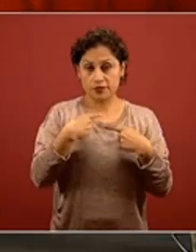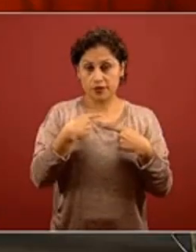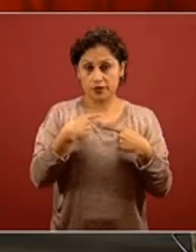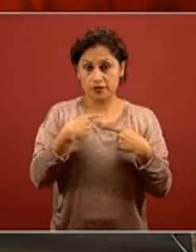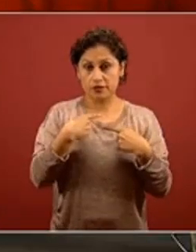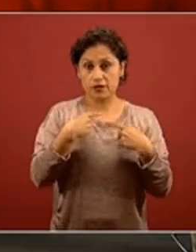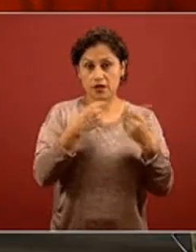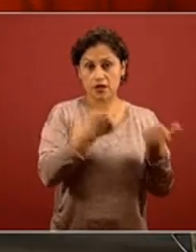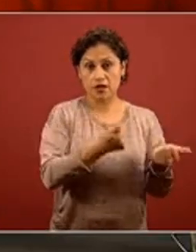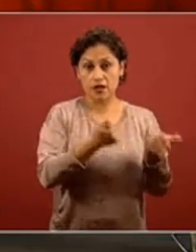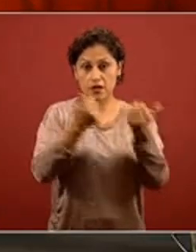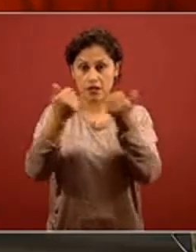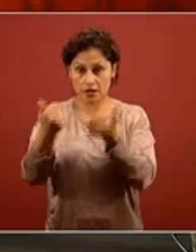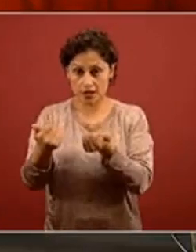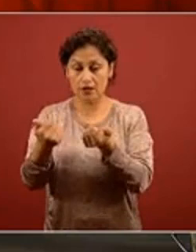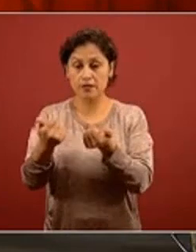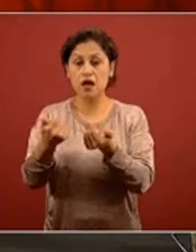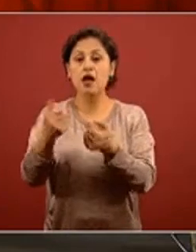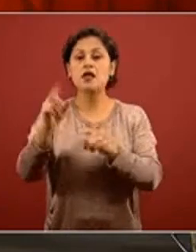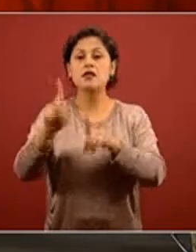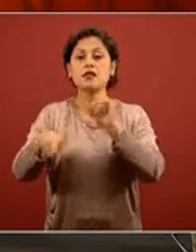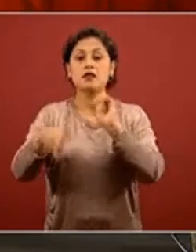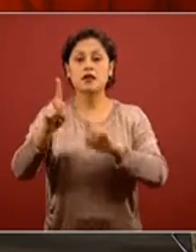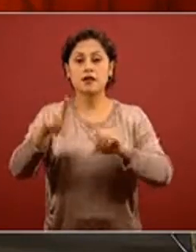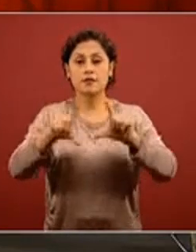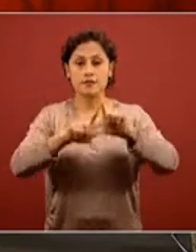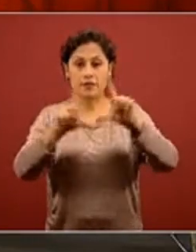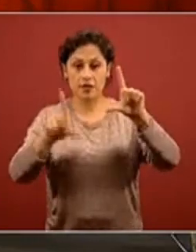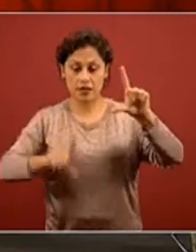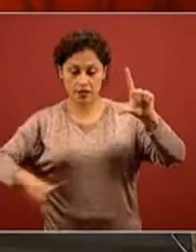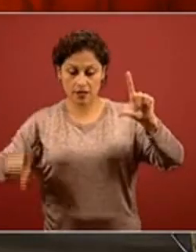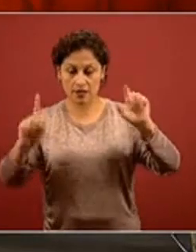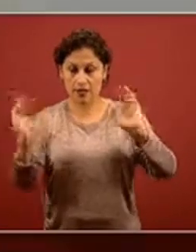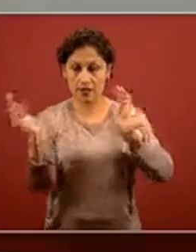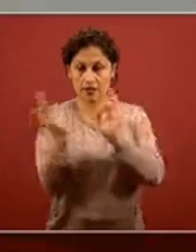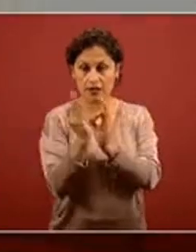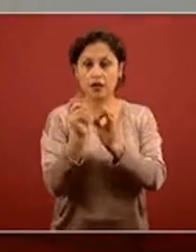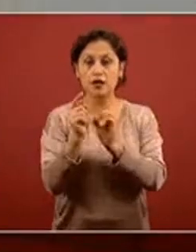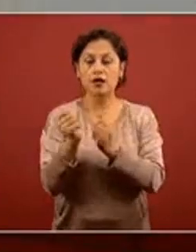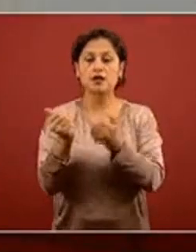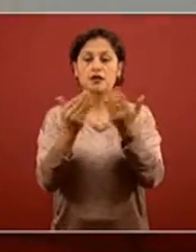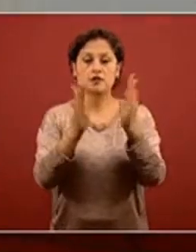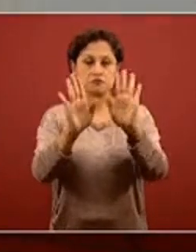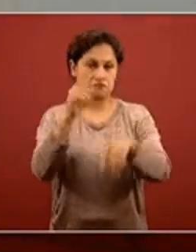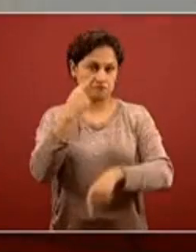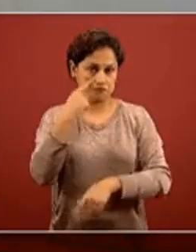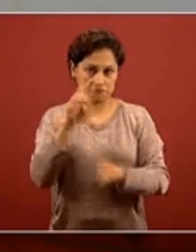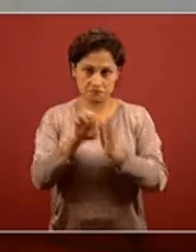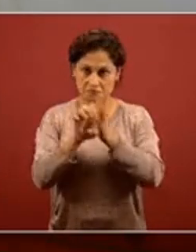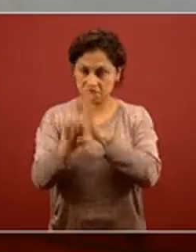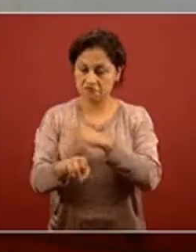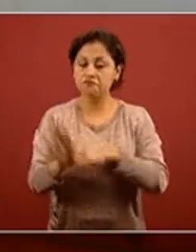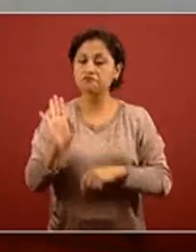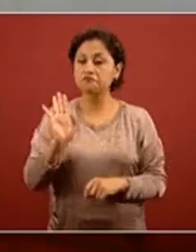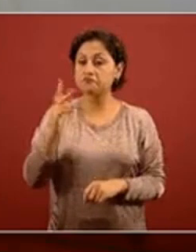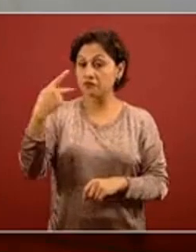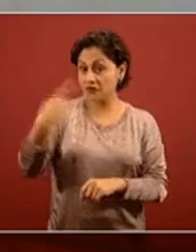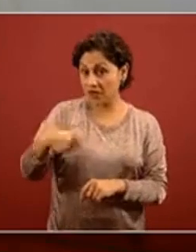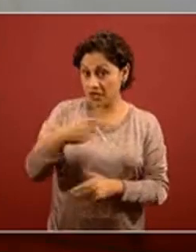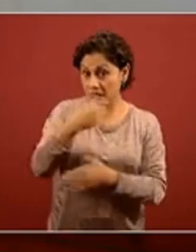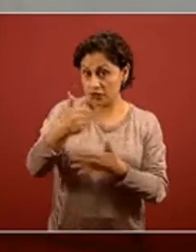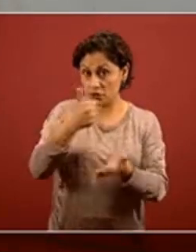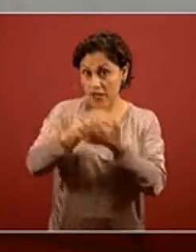forma de organización geográfica por proximidad. Entonces vamos a poner un ejemplo hipotético, que la Ciudad de México llegara a un